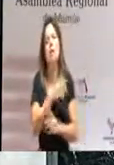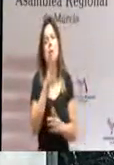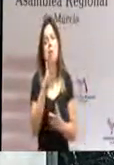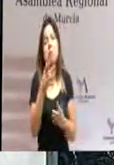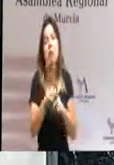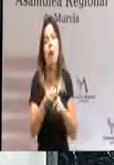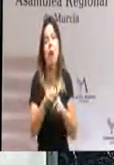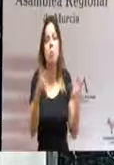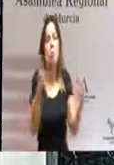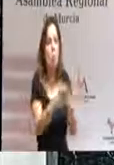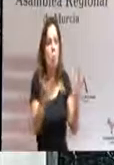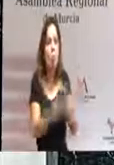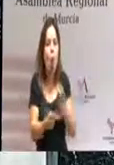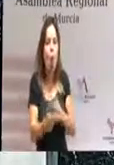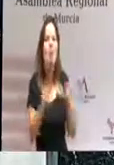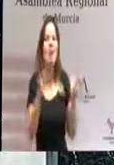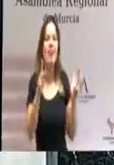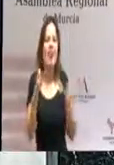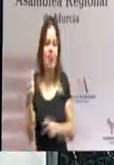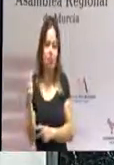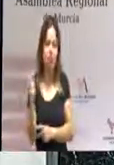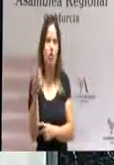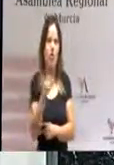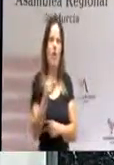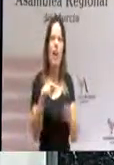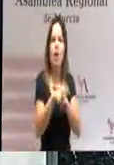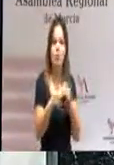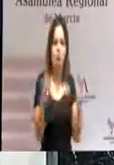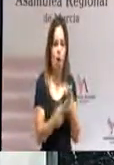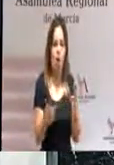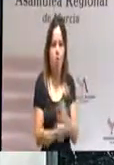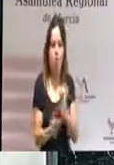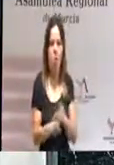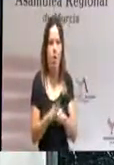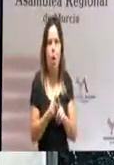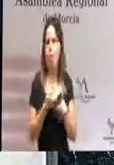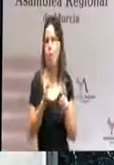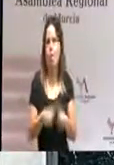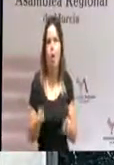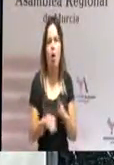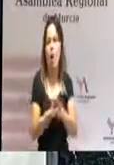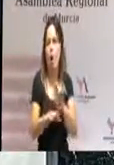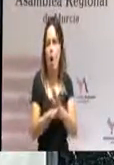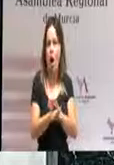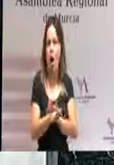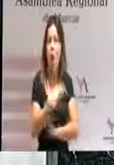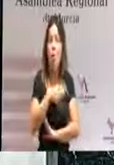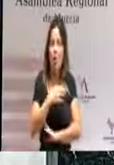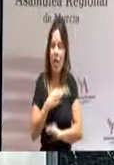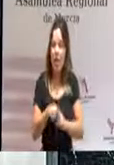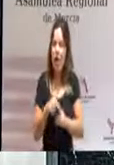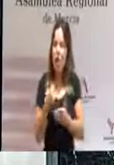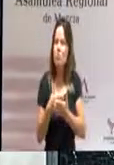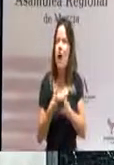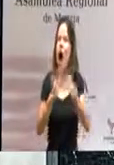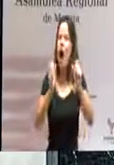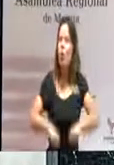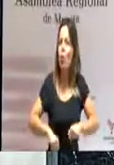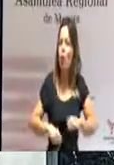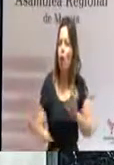venido recortando en derechos y en recursos de una manera sistemática. No se puede plantear un acuerdo que